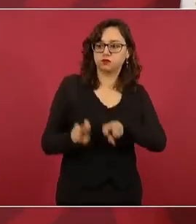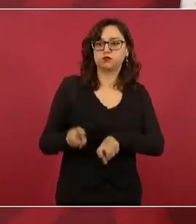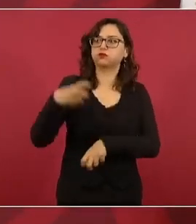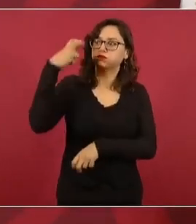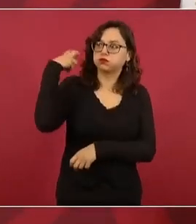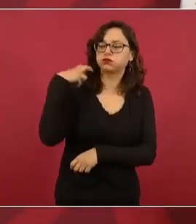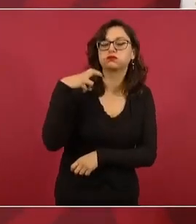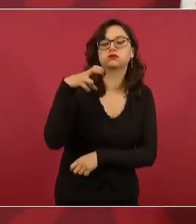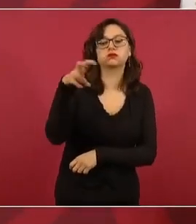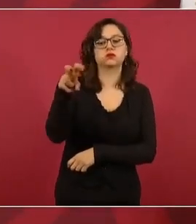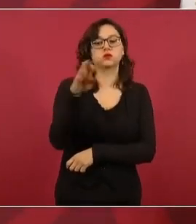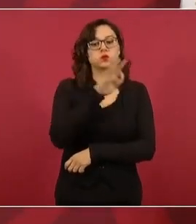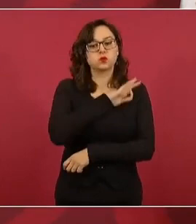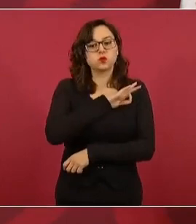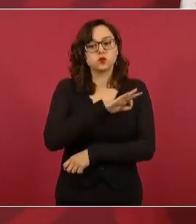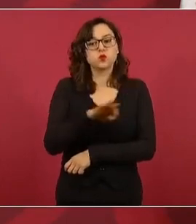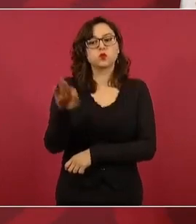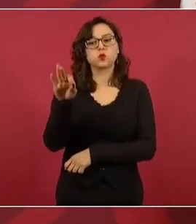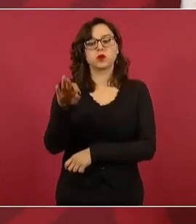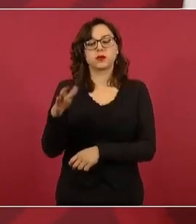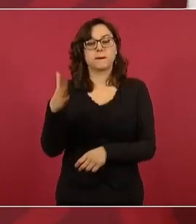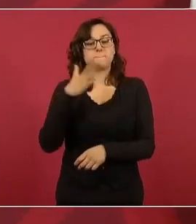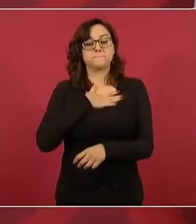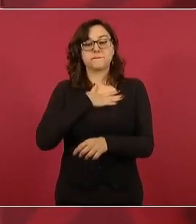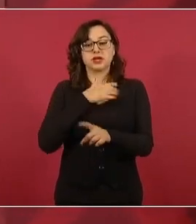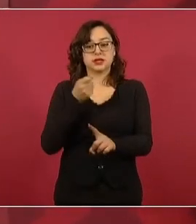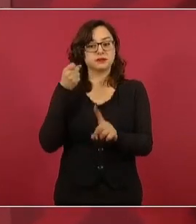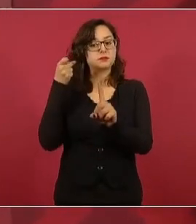Yo tengo como meta